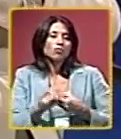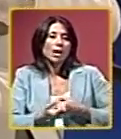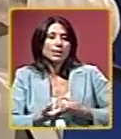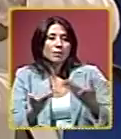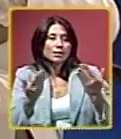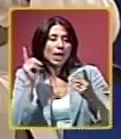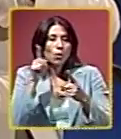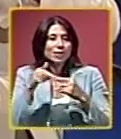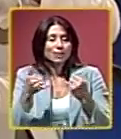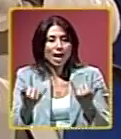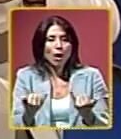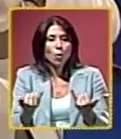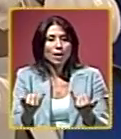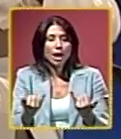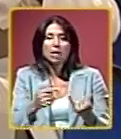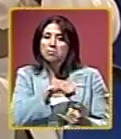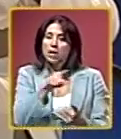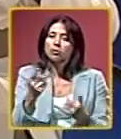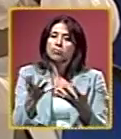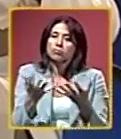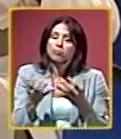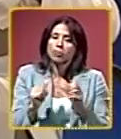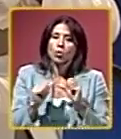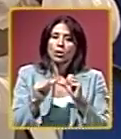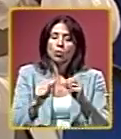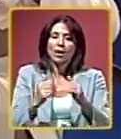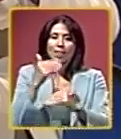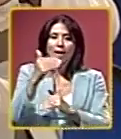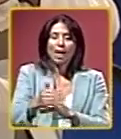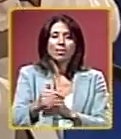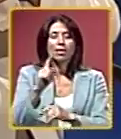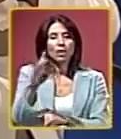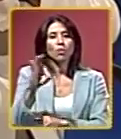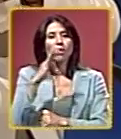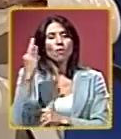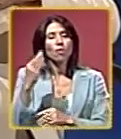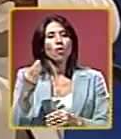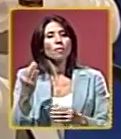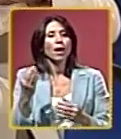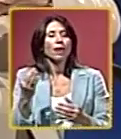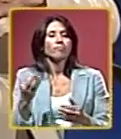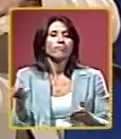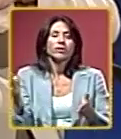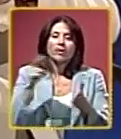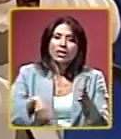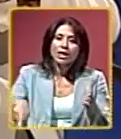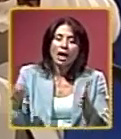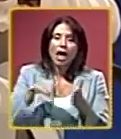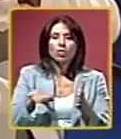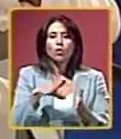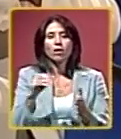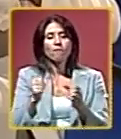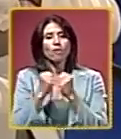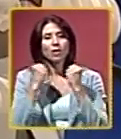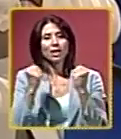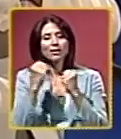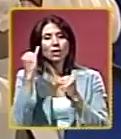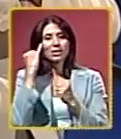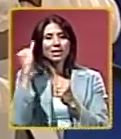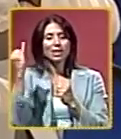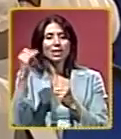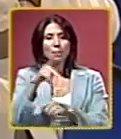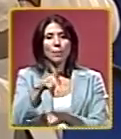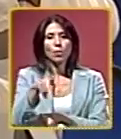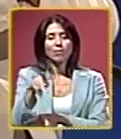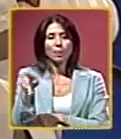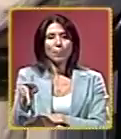hoy, de continuar adelante, y de una manera más todavía reiterándolo y fortaleciendo las iniciativas del Plan